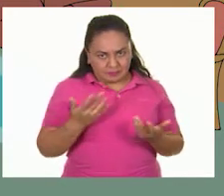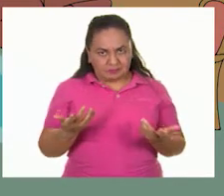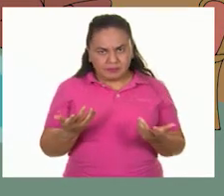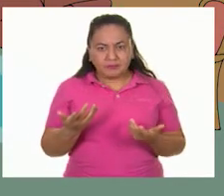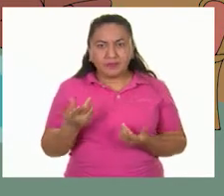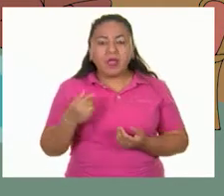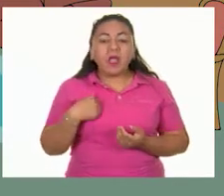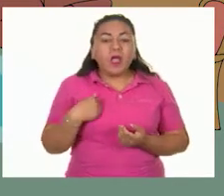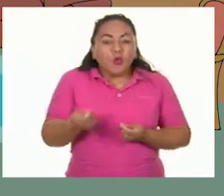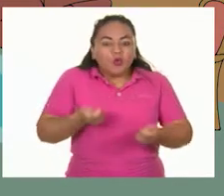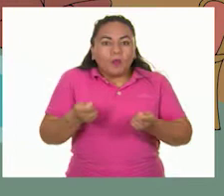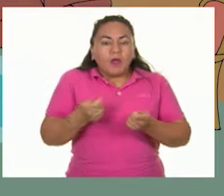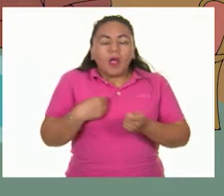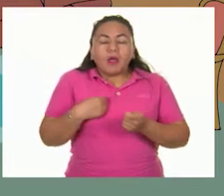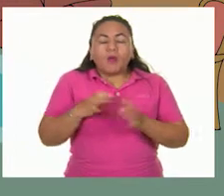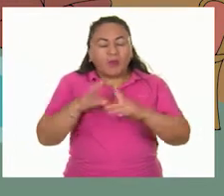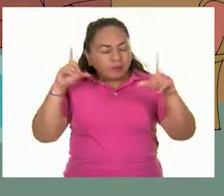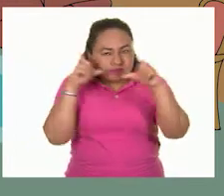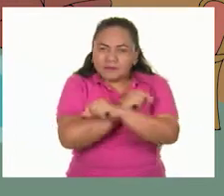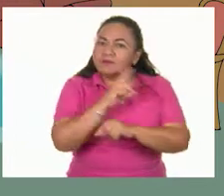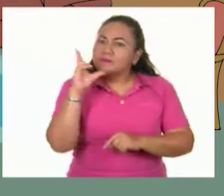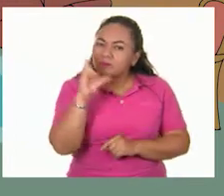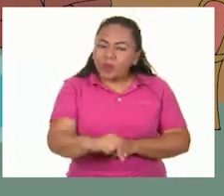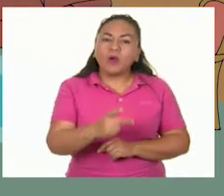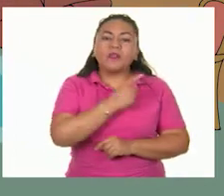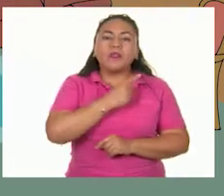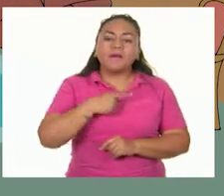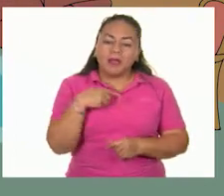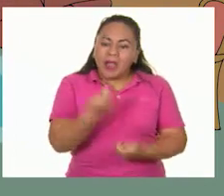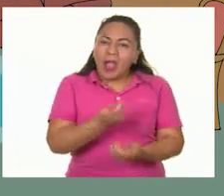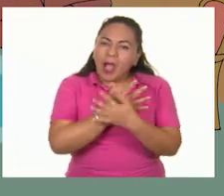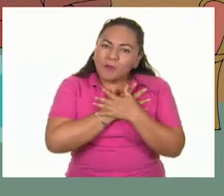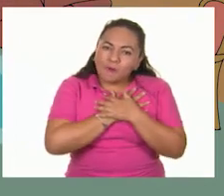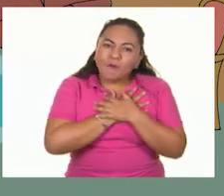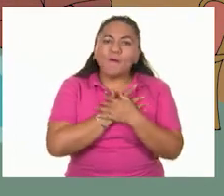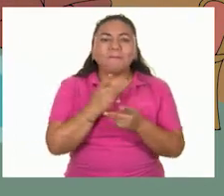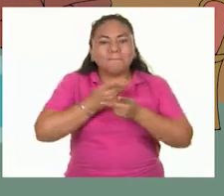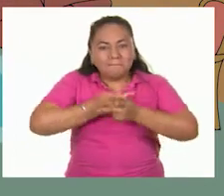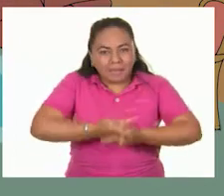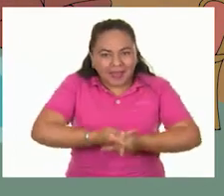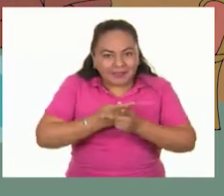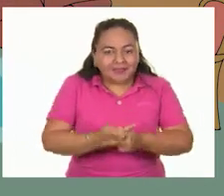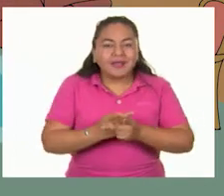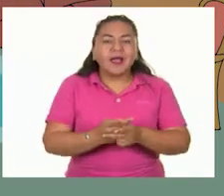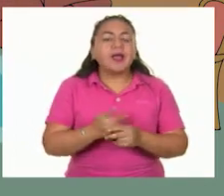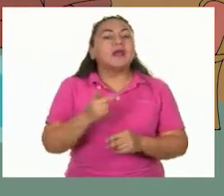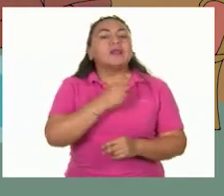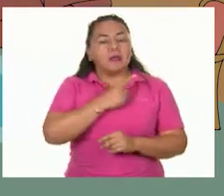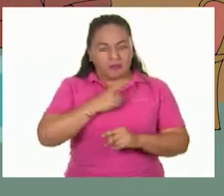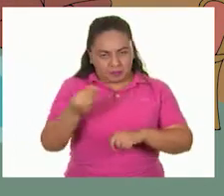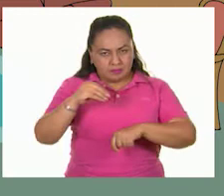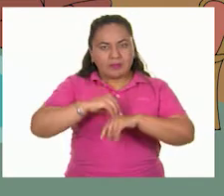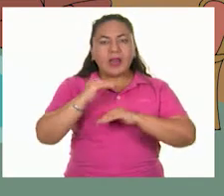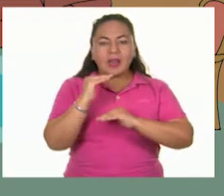No hay que perder el control, hay que brindar amor y paciencia, aunque establezcamos límites,